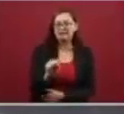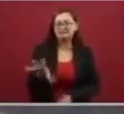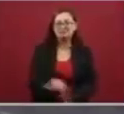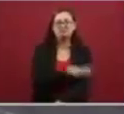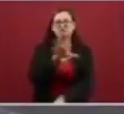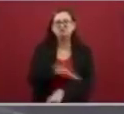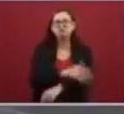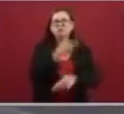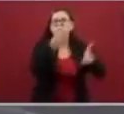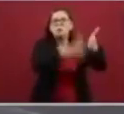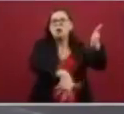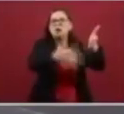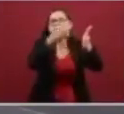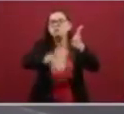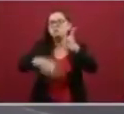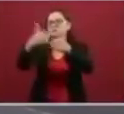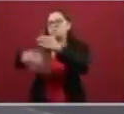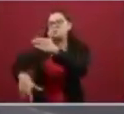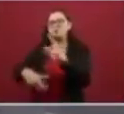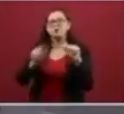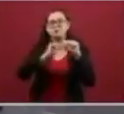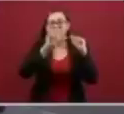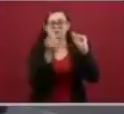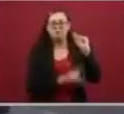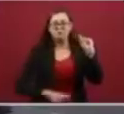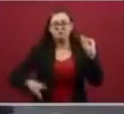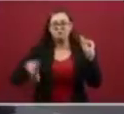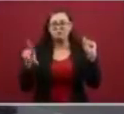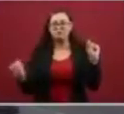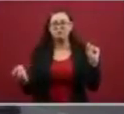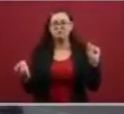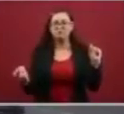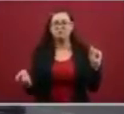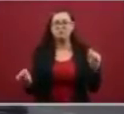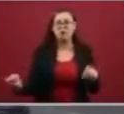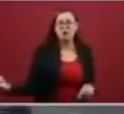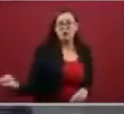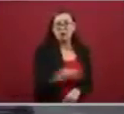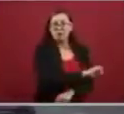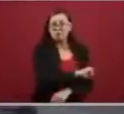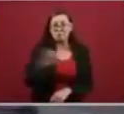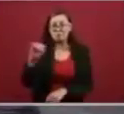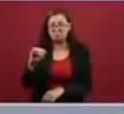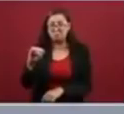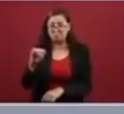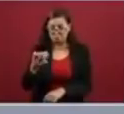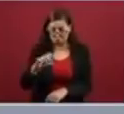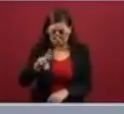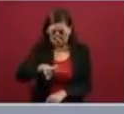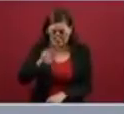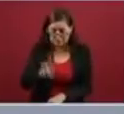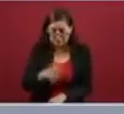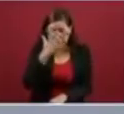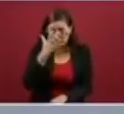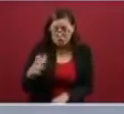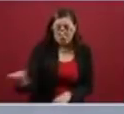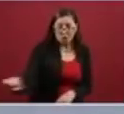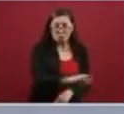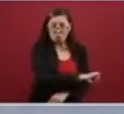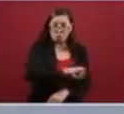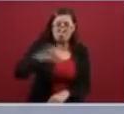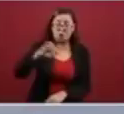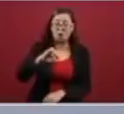electricidad. En todo el país no ha habido aumento en términos reales en